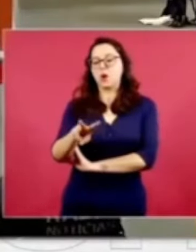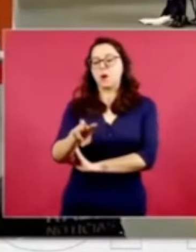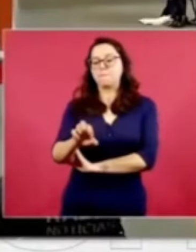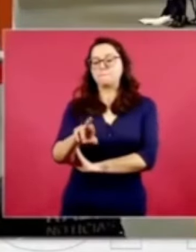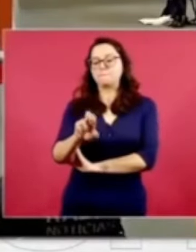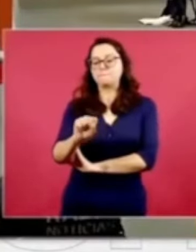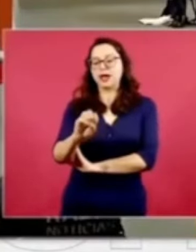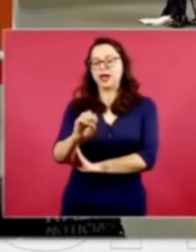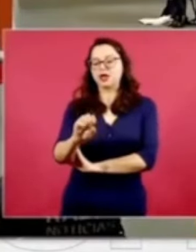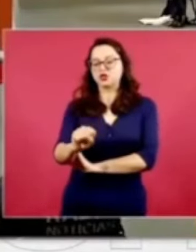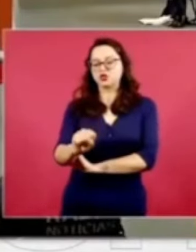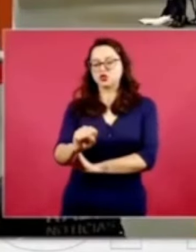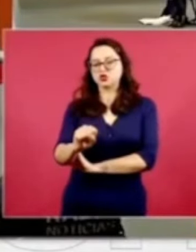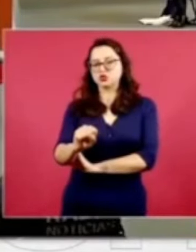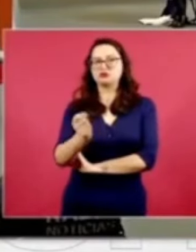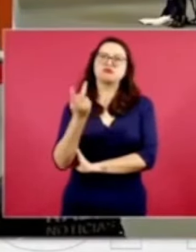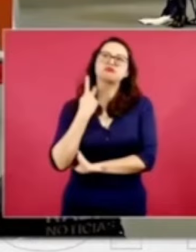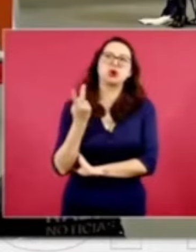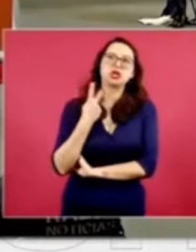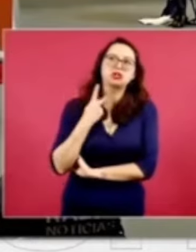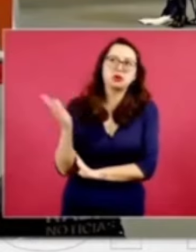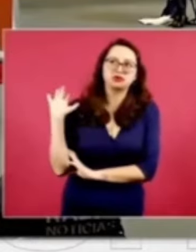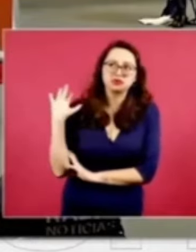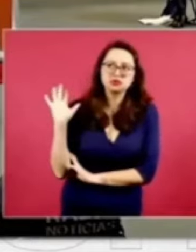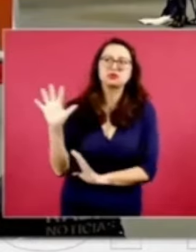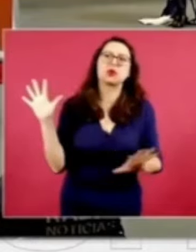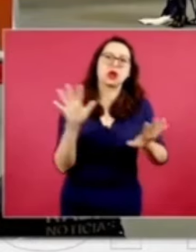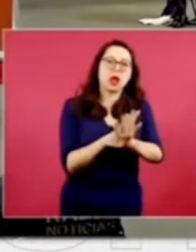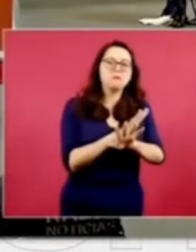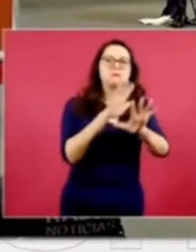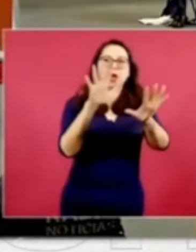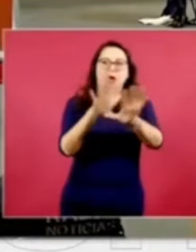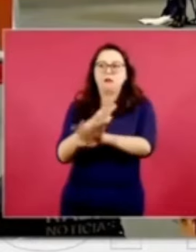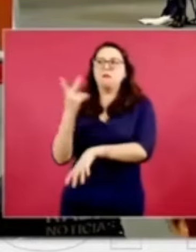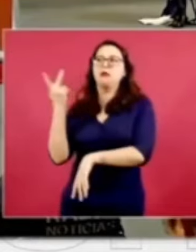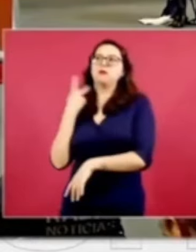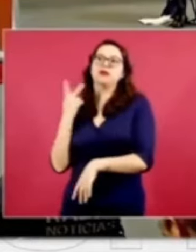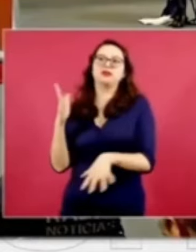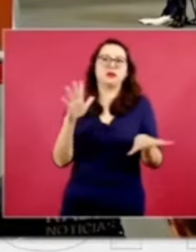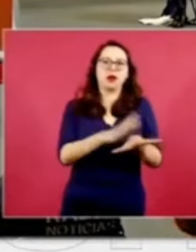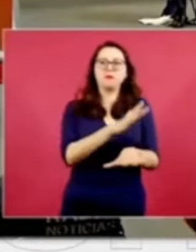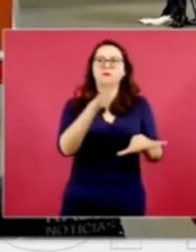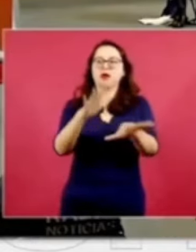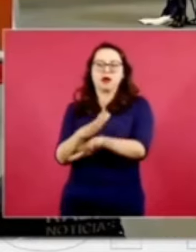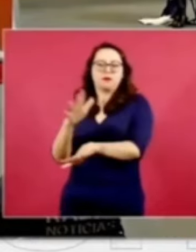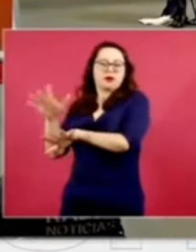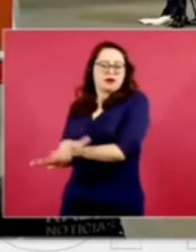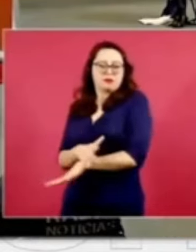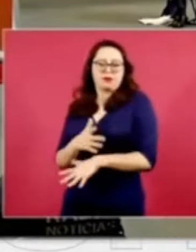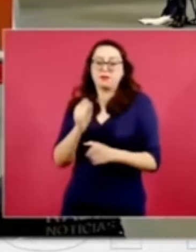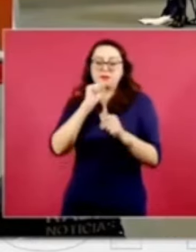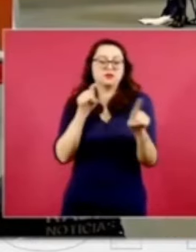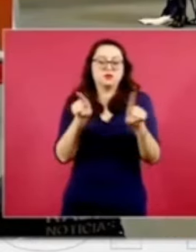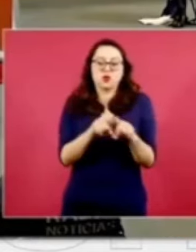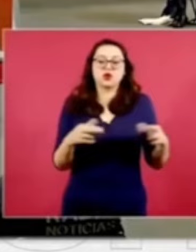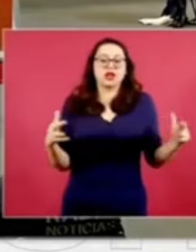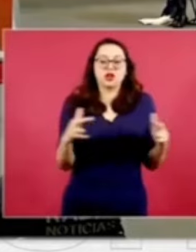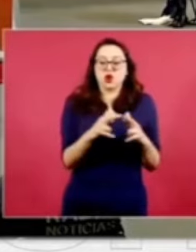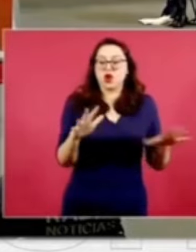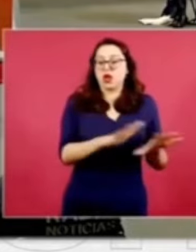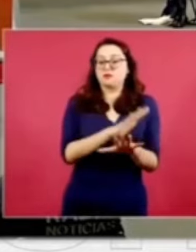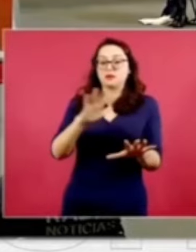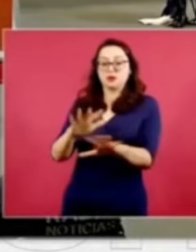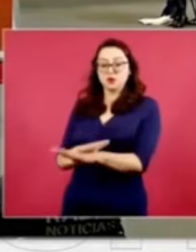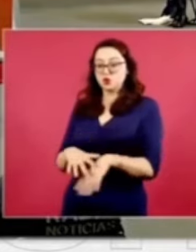puede decir converso político, ¿no?, este, pero un viraje